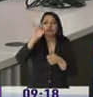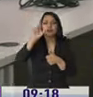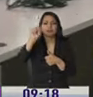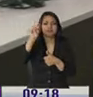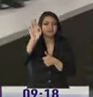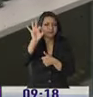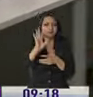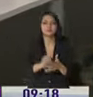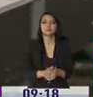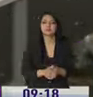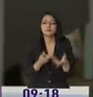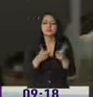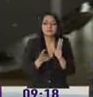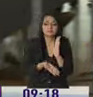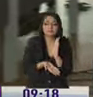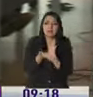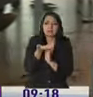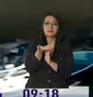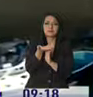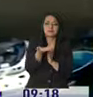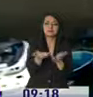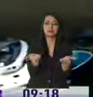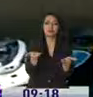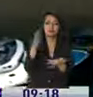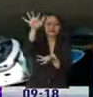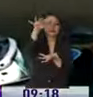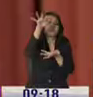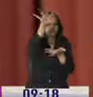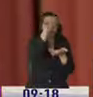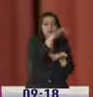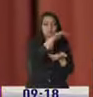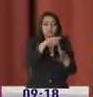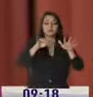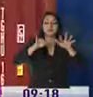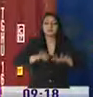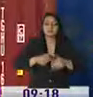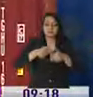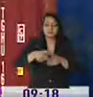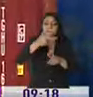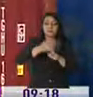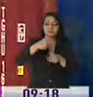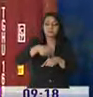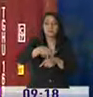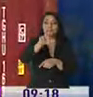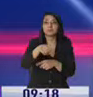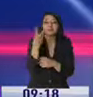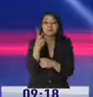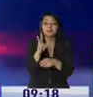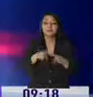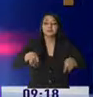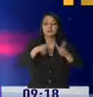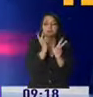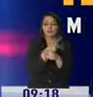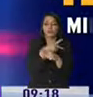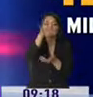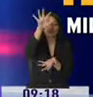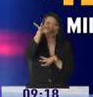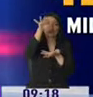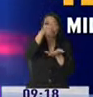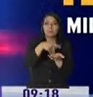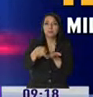que se evidencia un incremento en la cantidad de bienes importados, pues en el primer trimestre del 2016, el valor de los productos importados que no